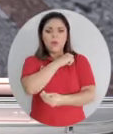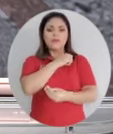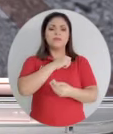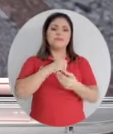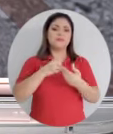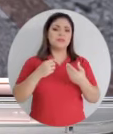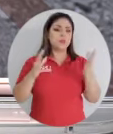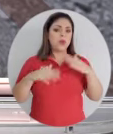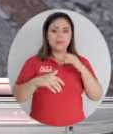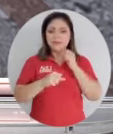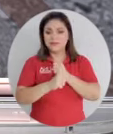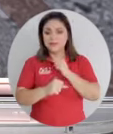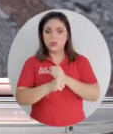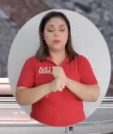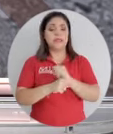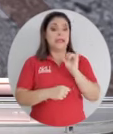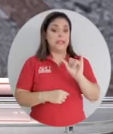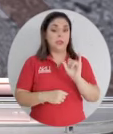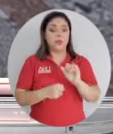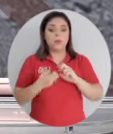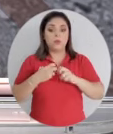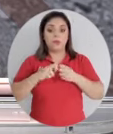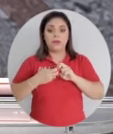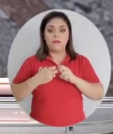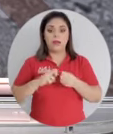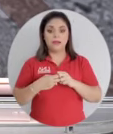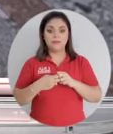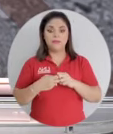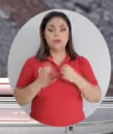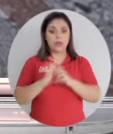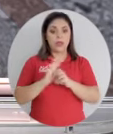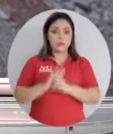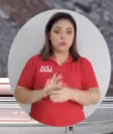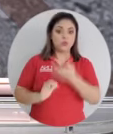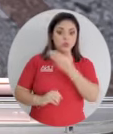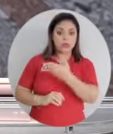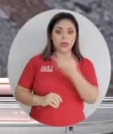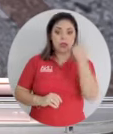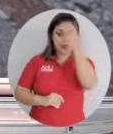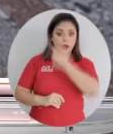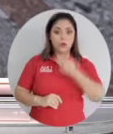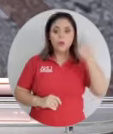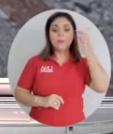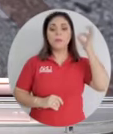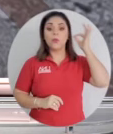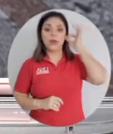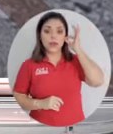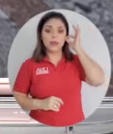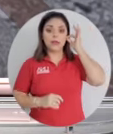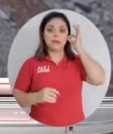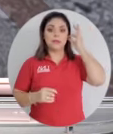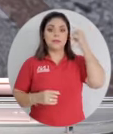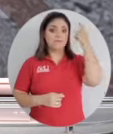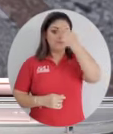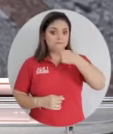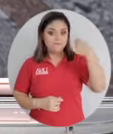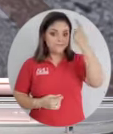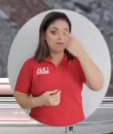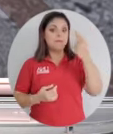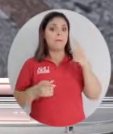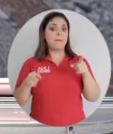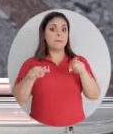veremos más adelante. Usted tiene rostro de mujer, rostro de migrantes y rostro